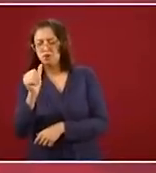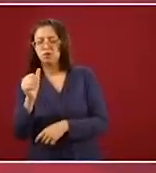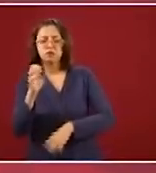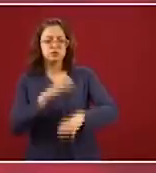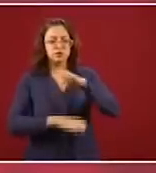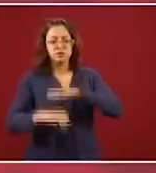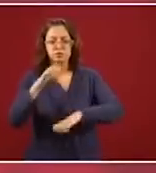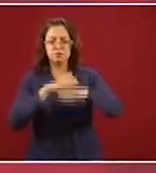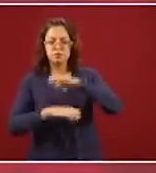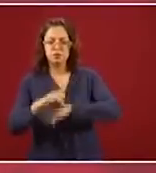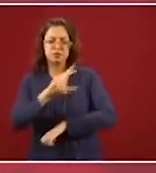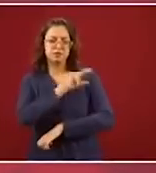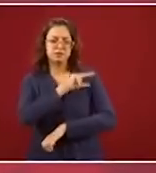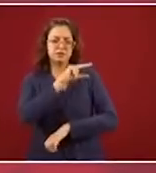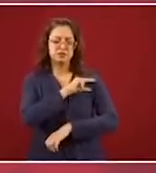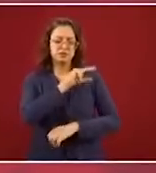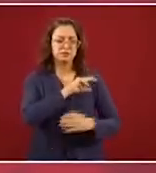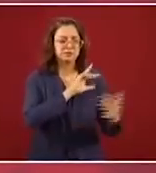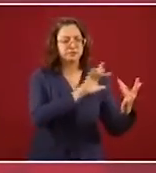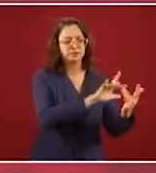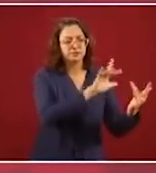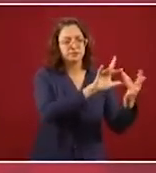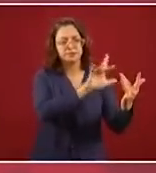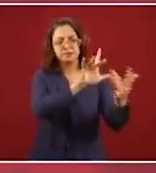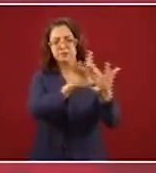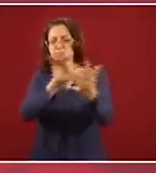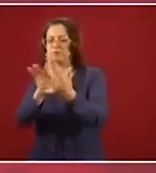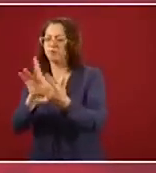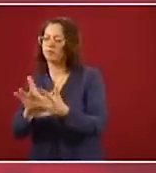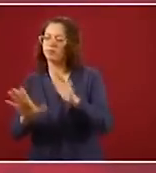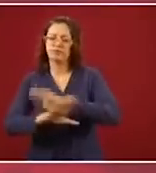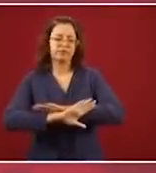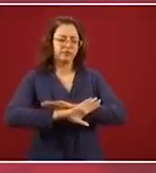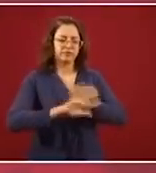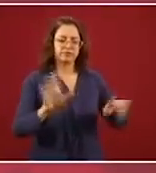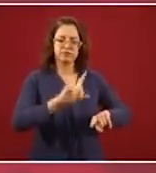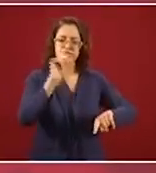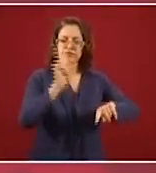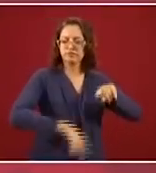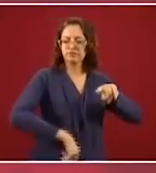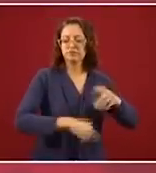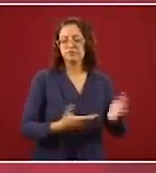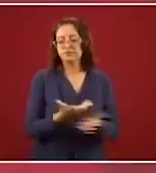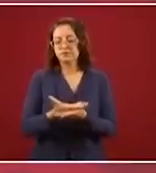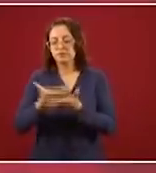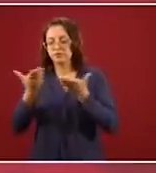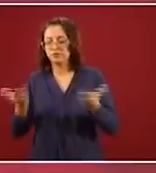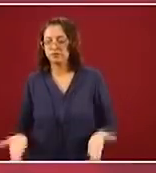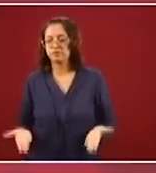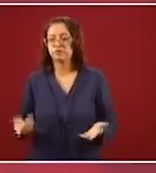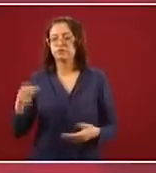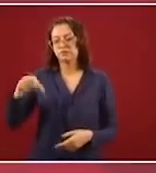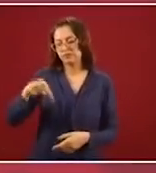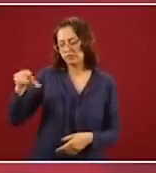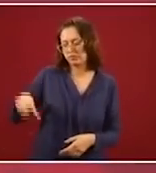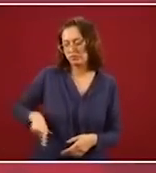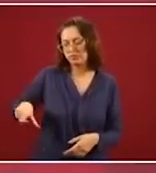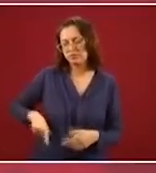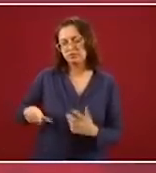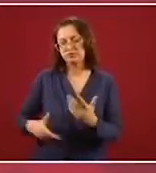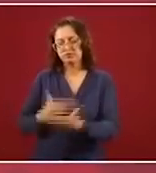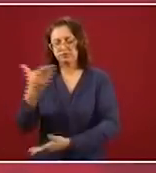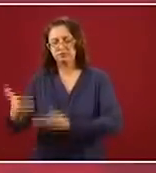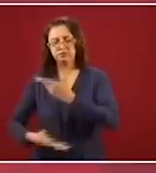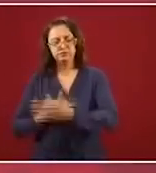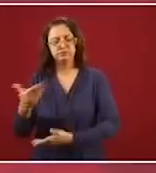empresas médicas, pues ahora lo estamos atendiendo, va a seguir ese